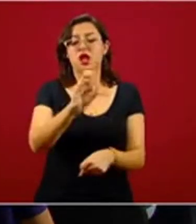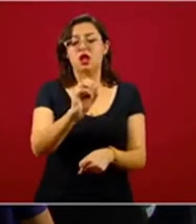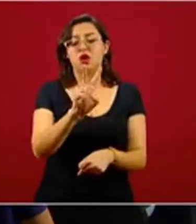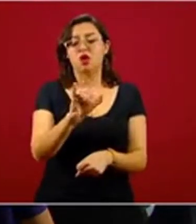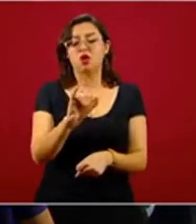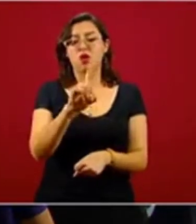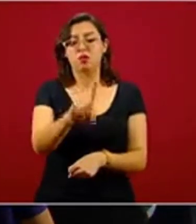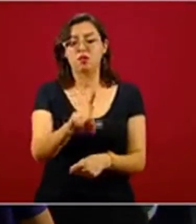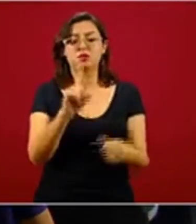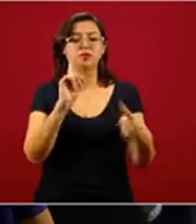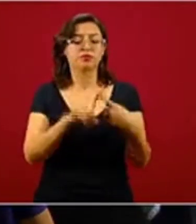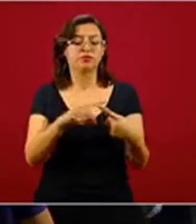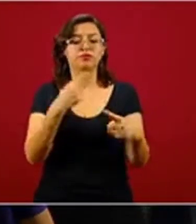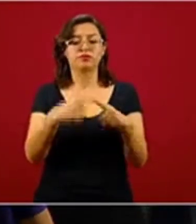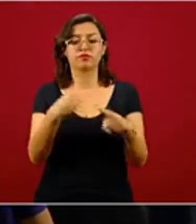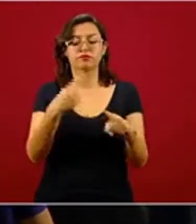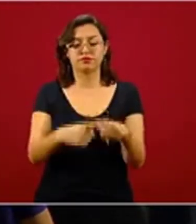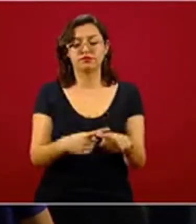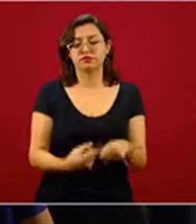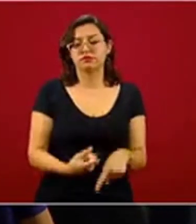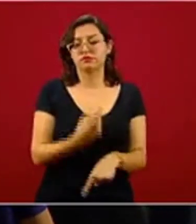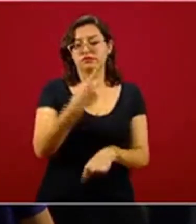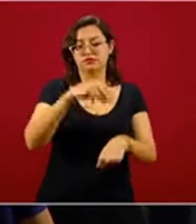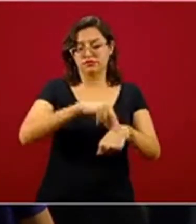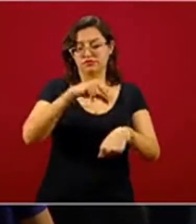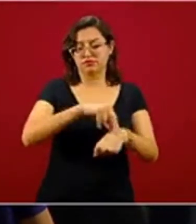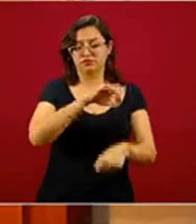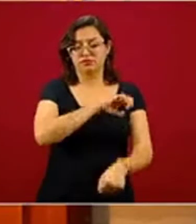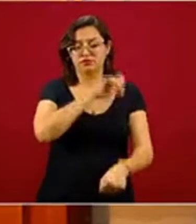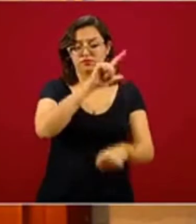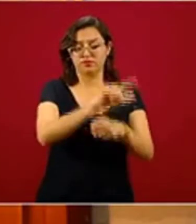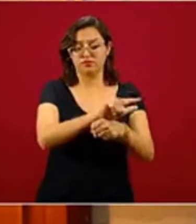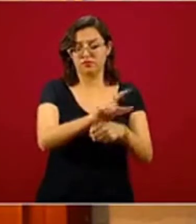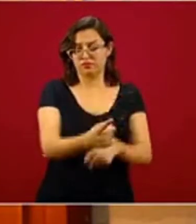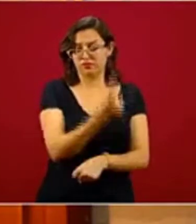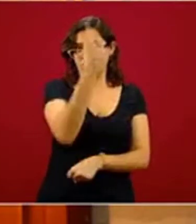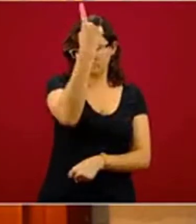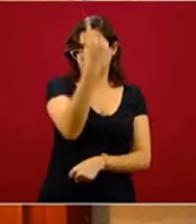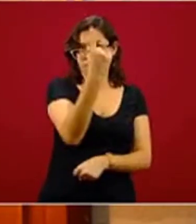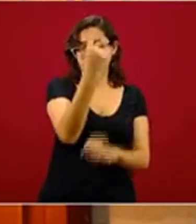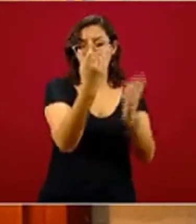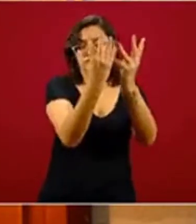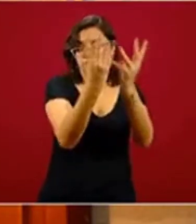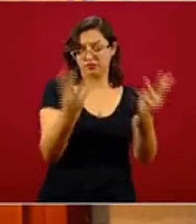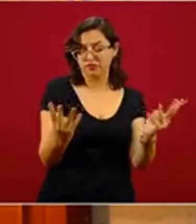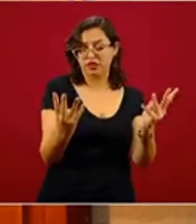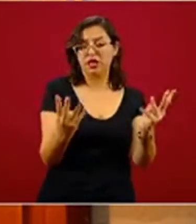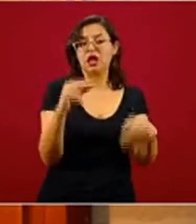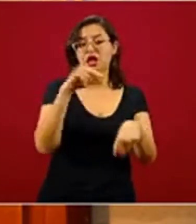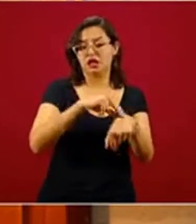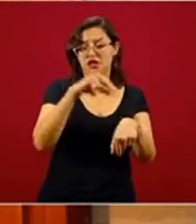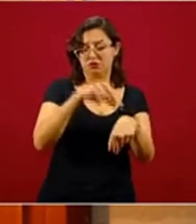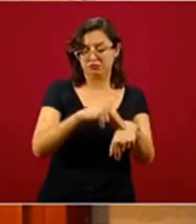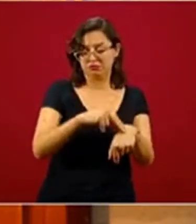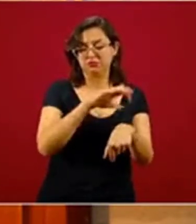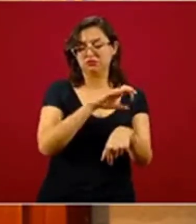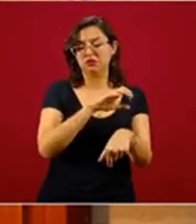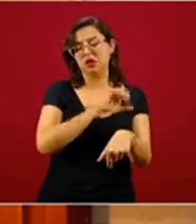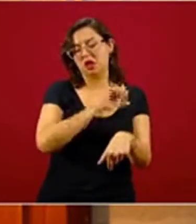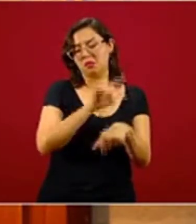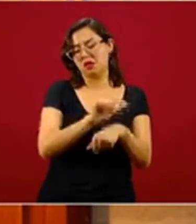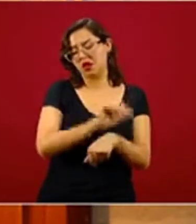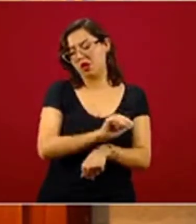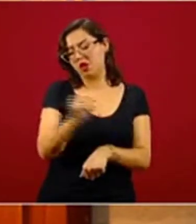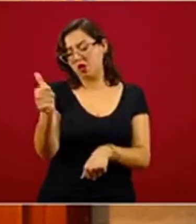los especialistas, líderes de los equipos, los médicos de apoyo, que son de otras especialidades o son médicos generales, familiares y